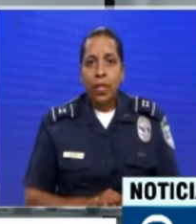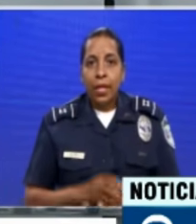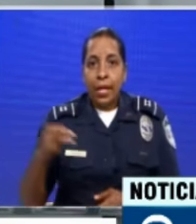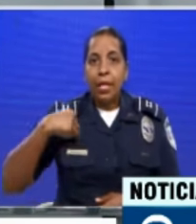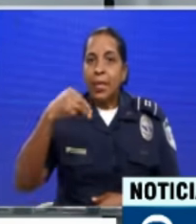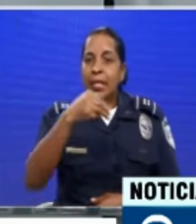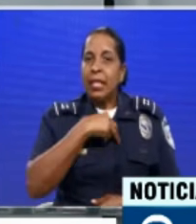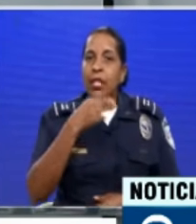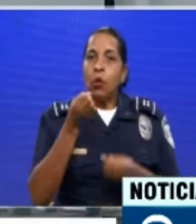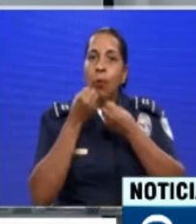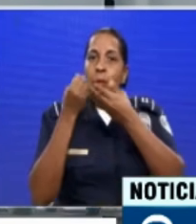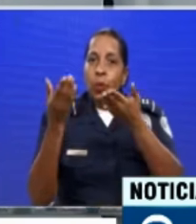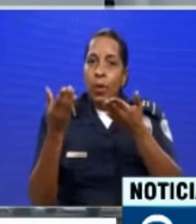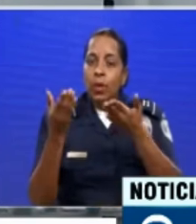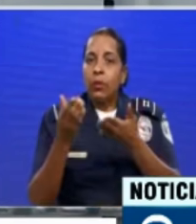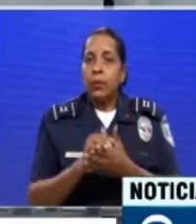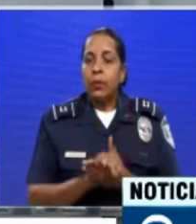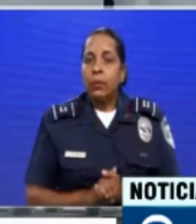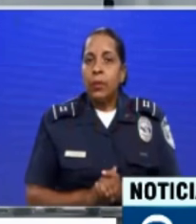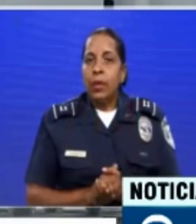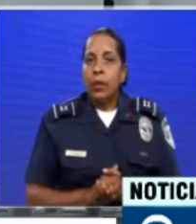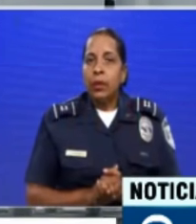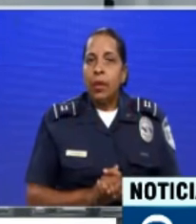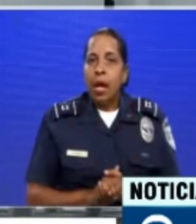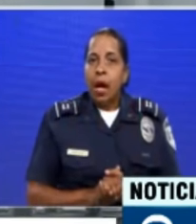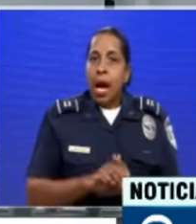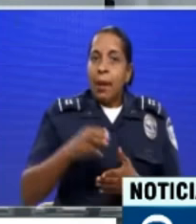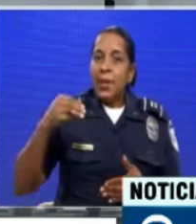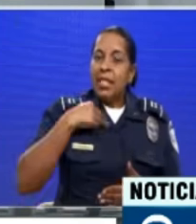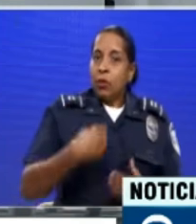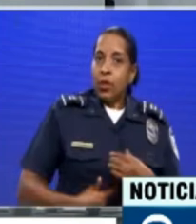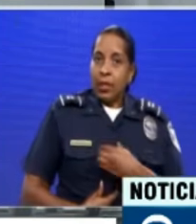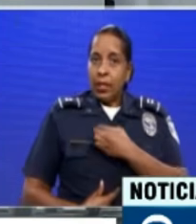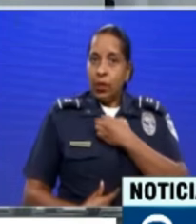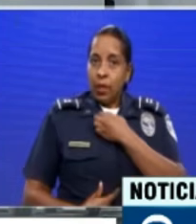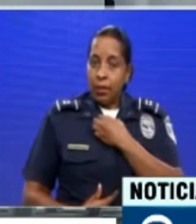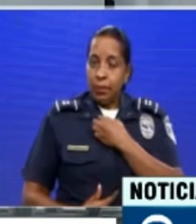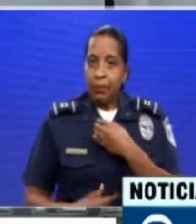al Ministerio Público, a Contraloría,